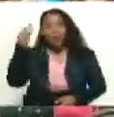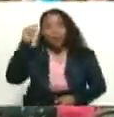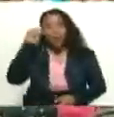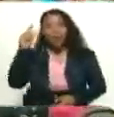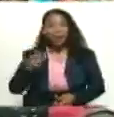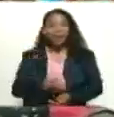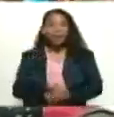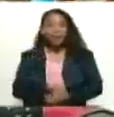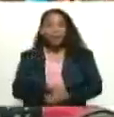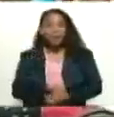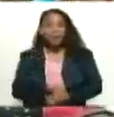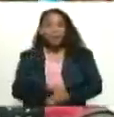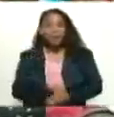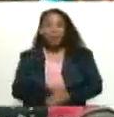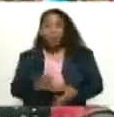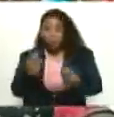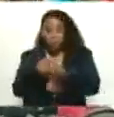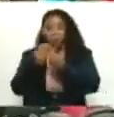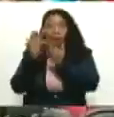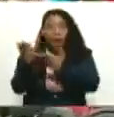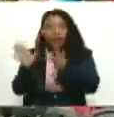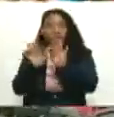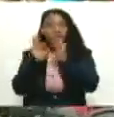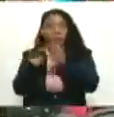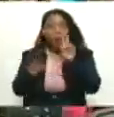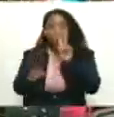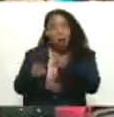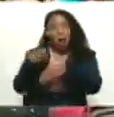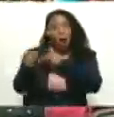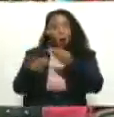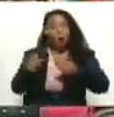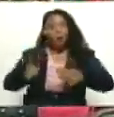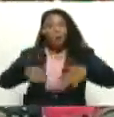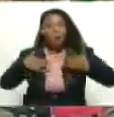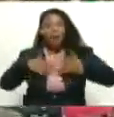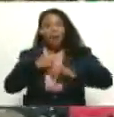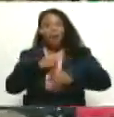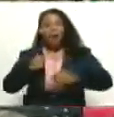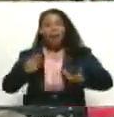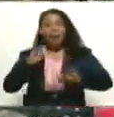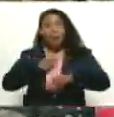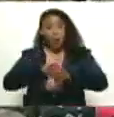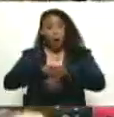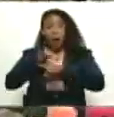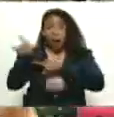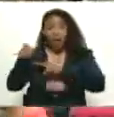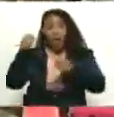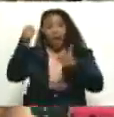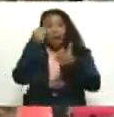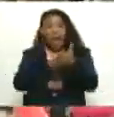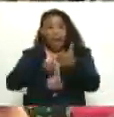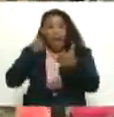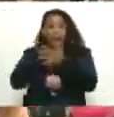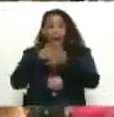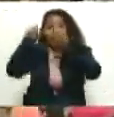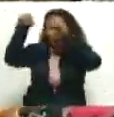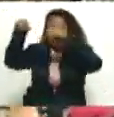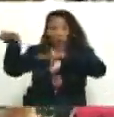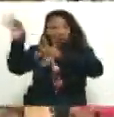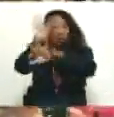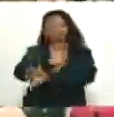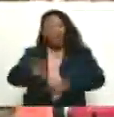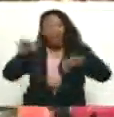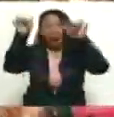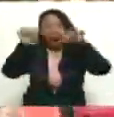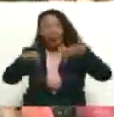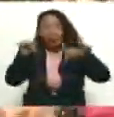graduación, estar con ellos, con su familia, disfrutar la alegría, porque esos son los que han luchado, que no se rinden, que están